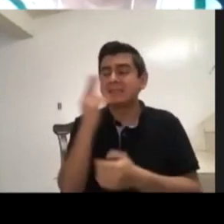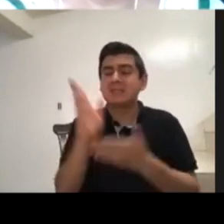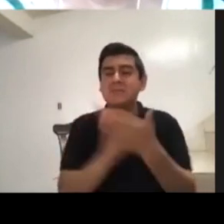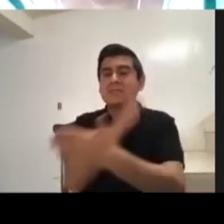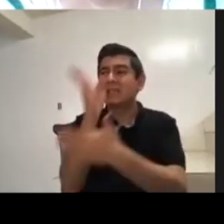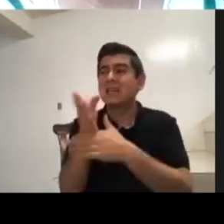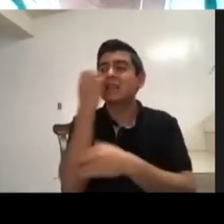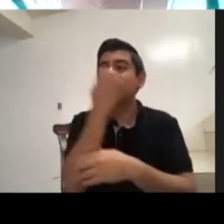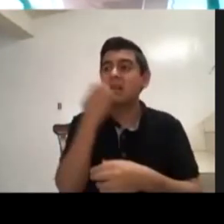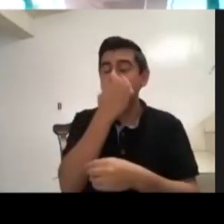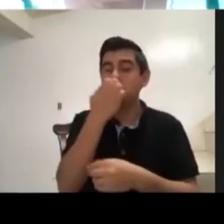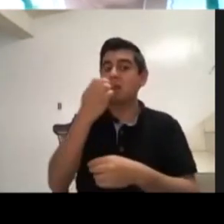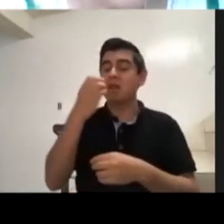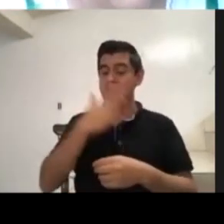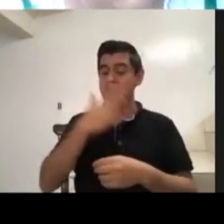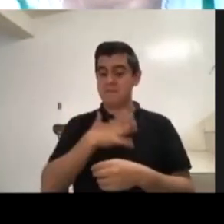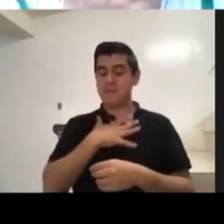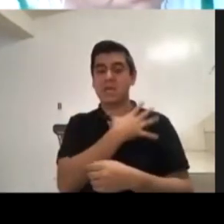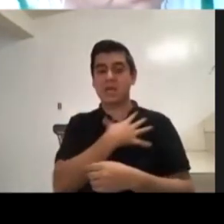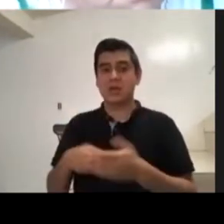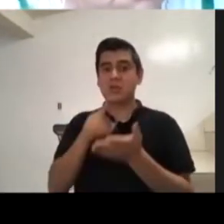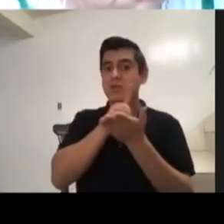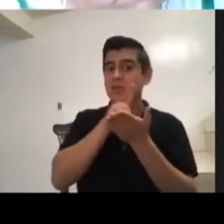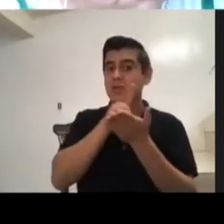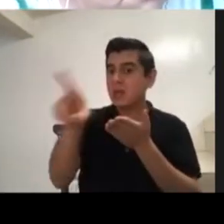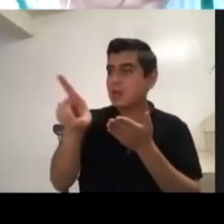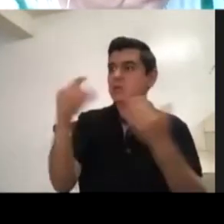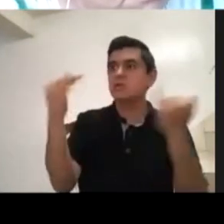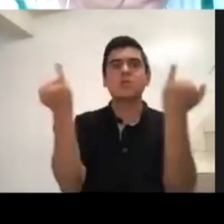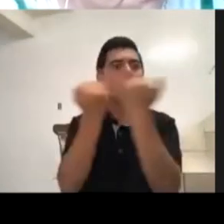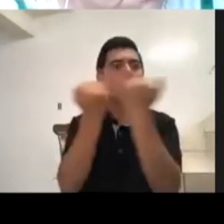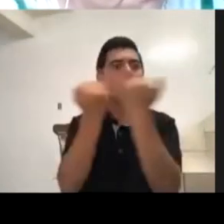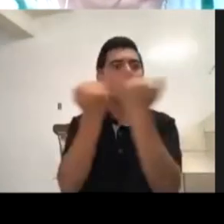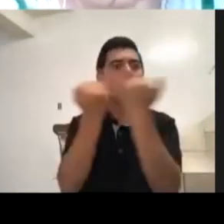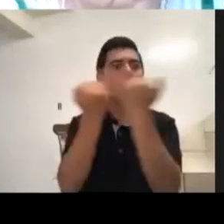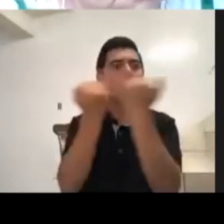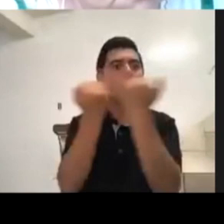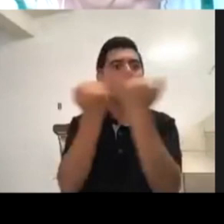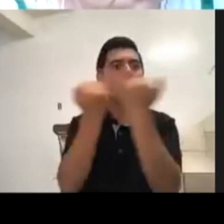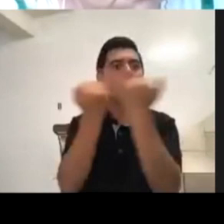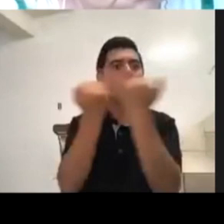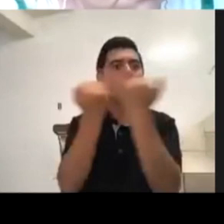sus otros hermanos sin discapacidad. Y